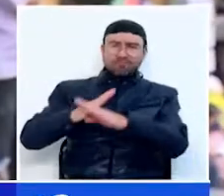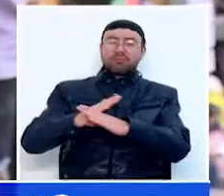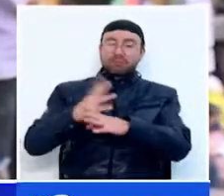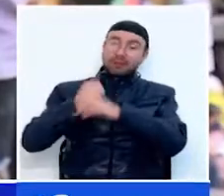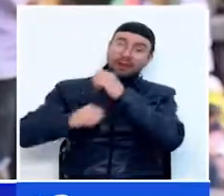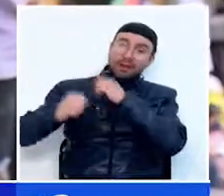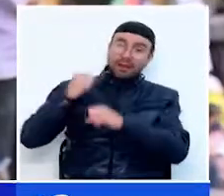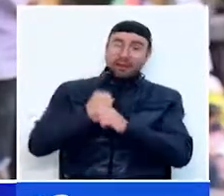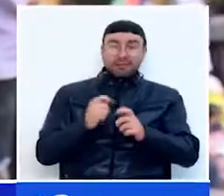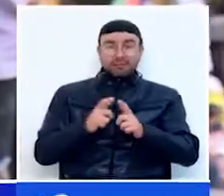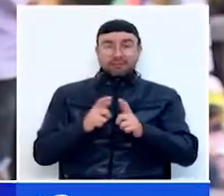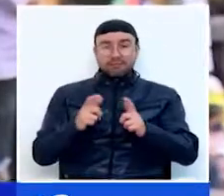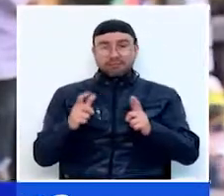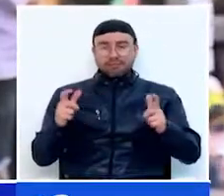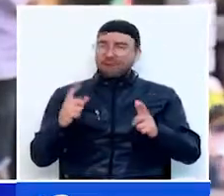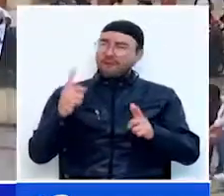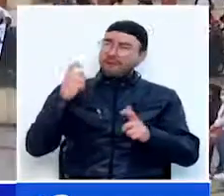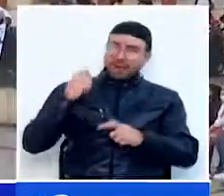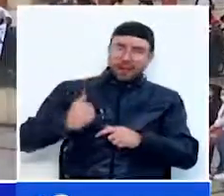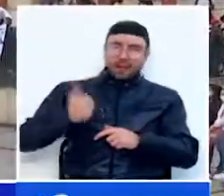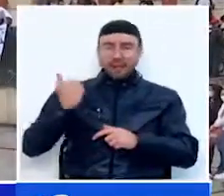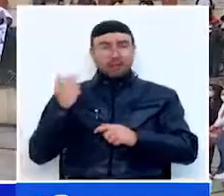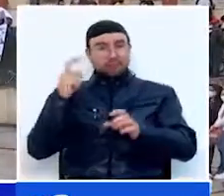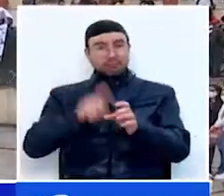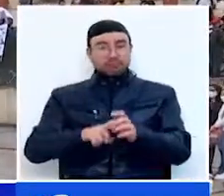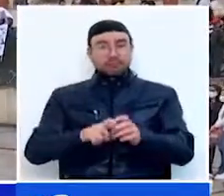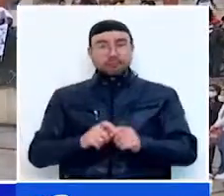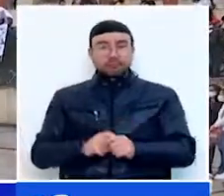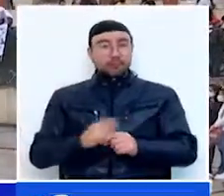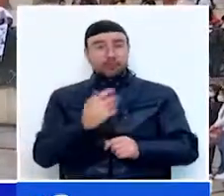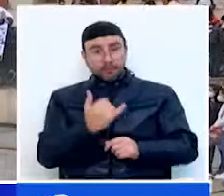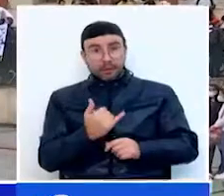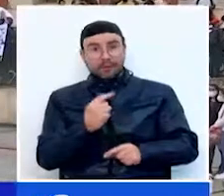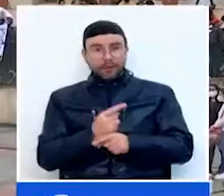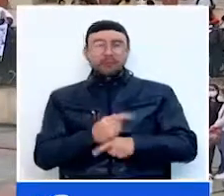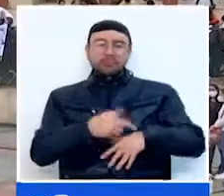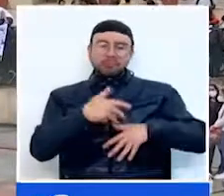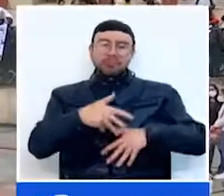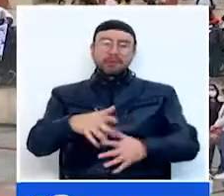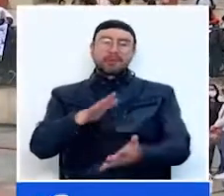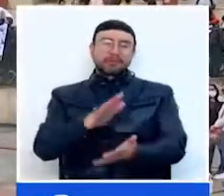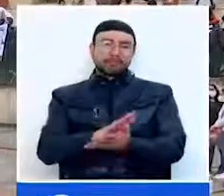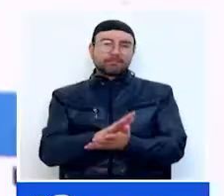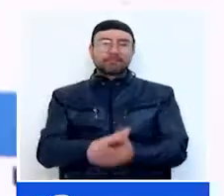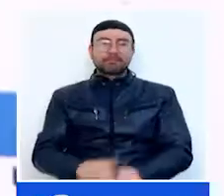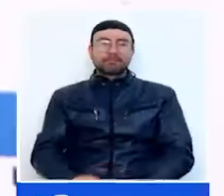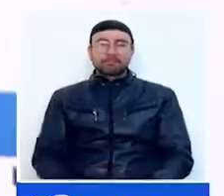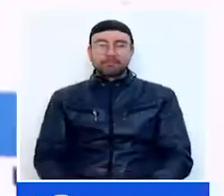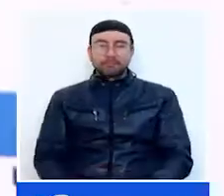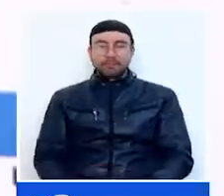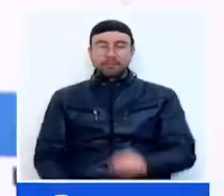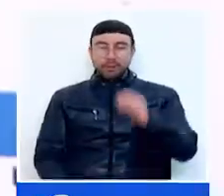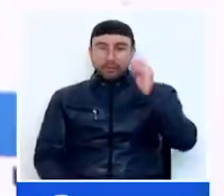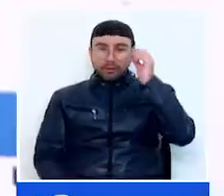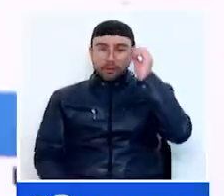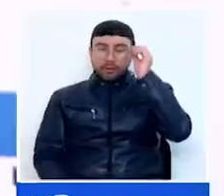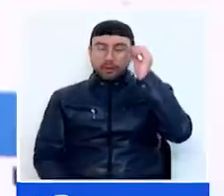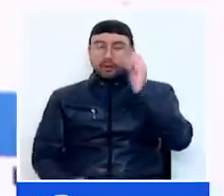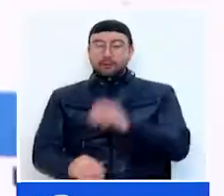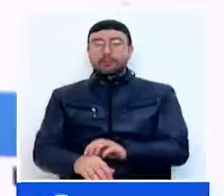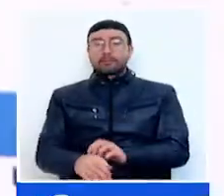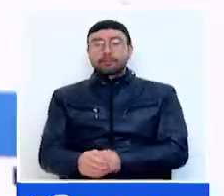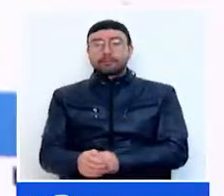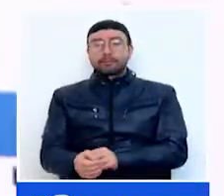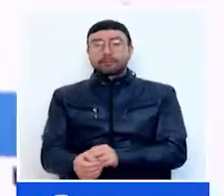acumulado por la falta de oportunidades. La jornada se cumplió con tranquilidad. Continúan los bloqueos